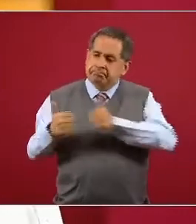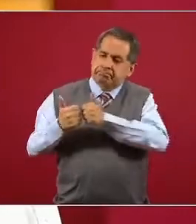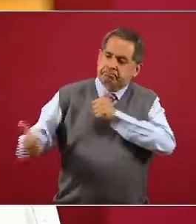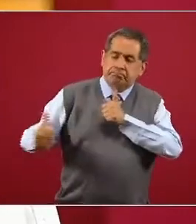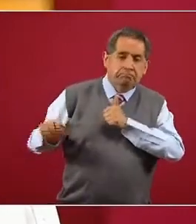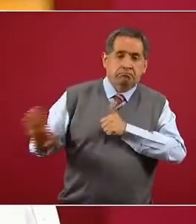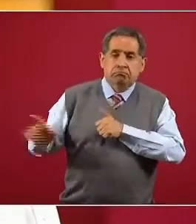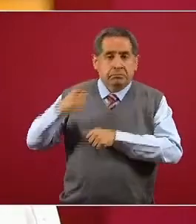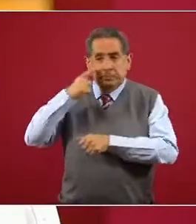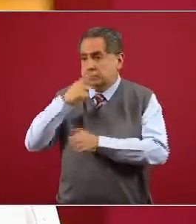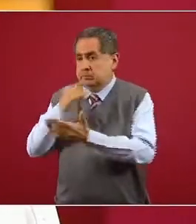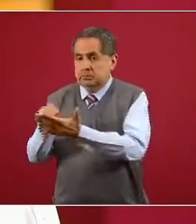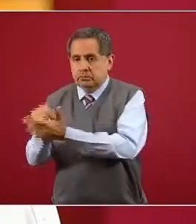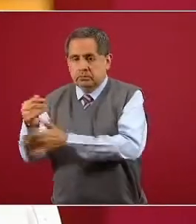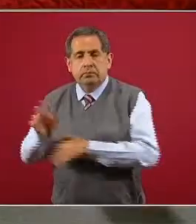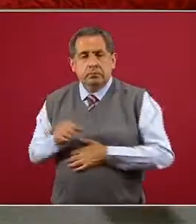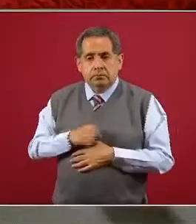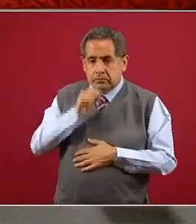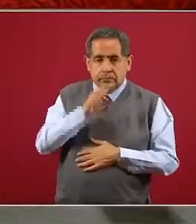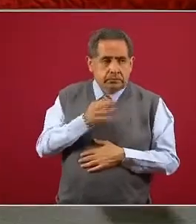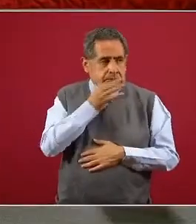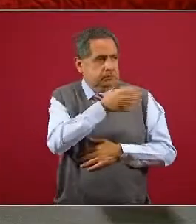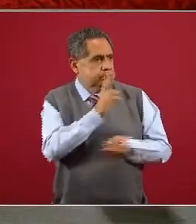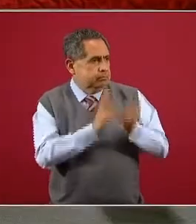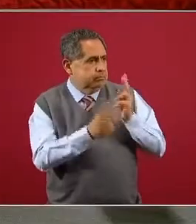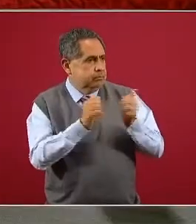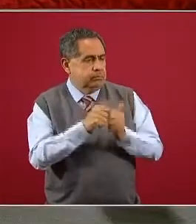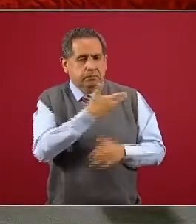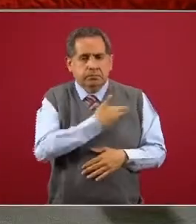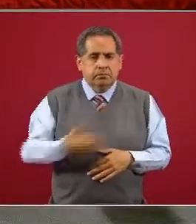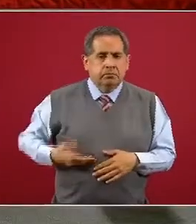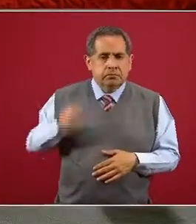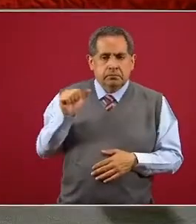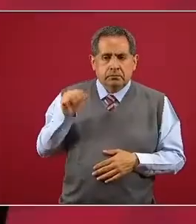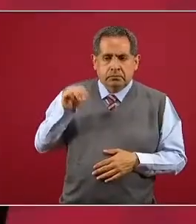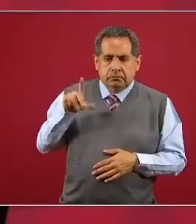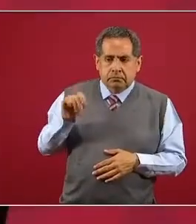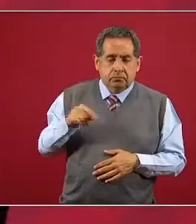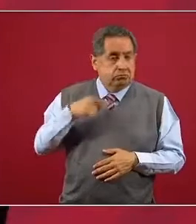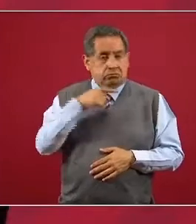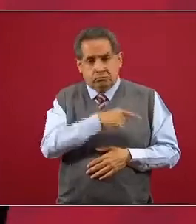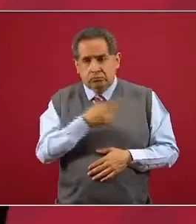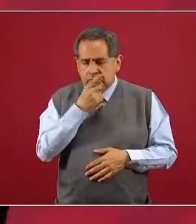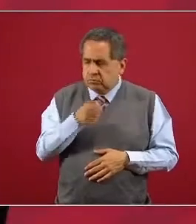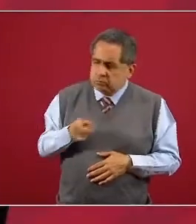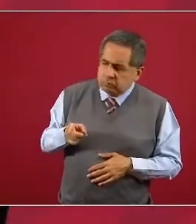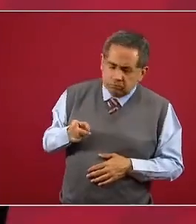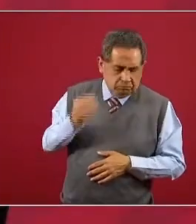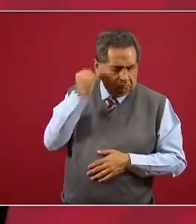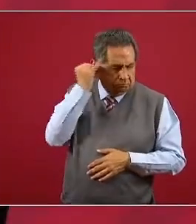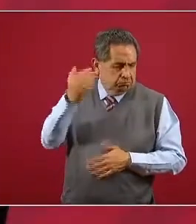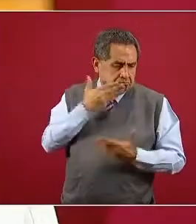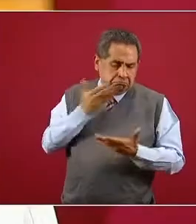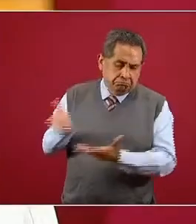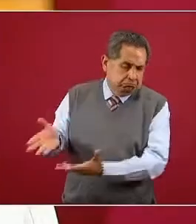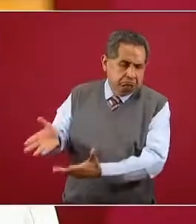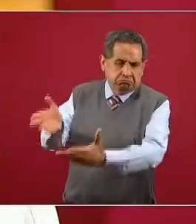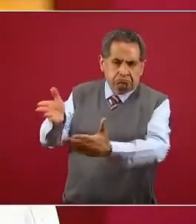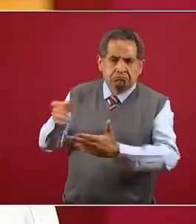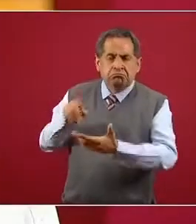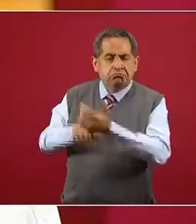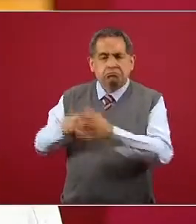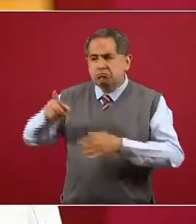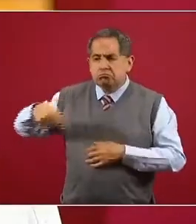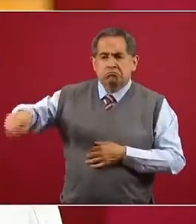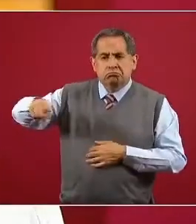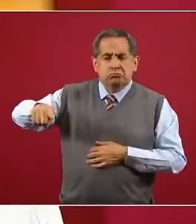lo comentamos incluso con el presidente López Obrador y él ratificó la idea, la postura la